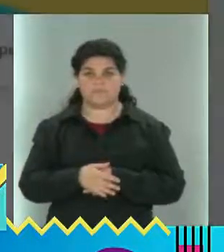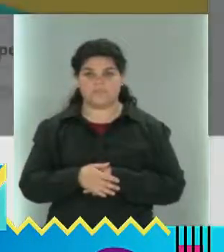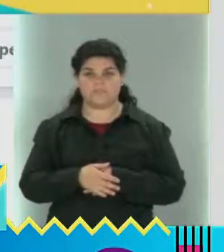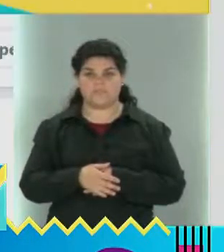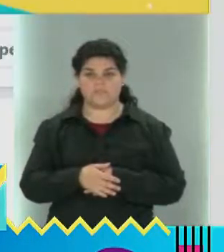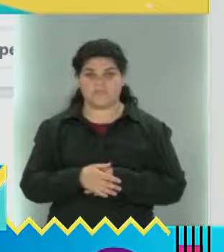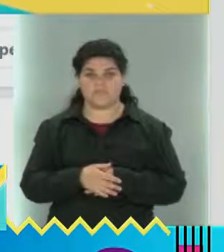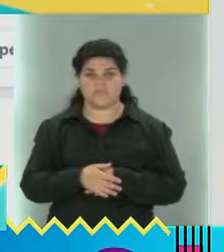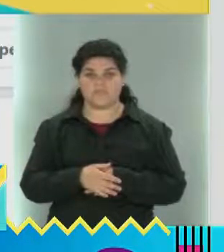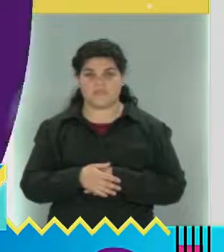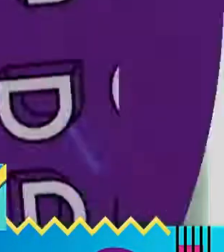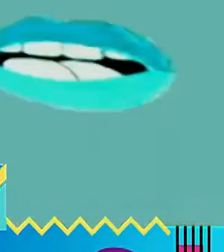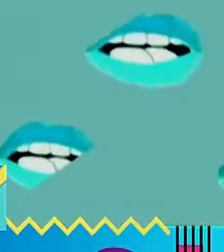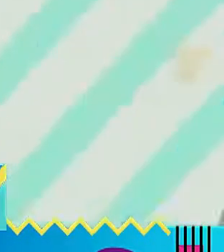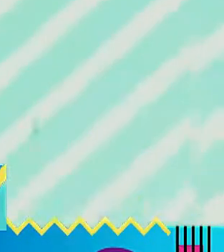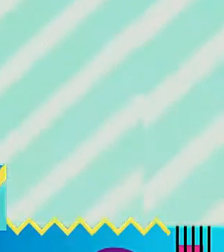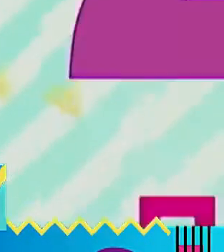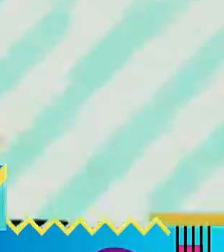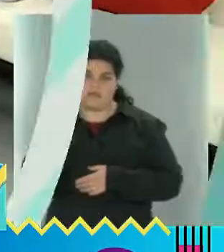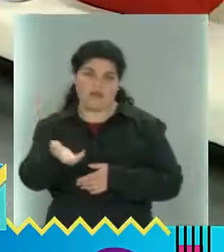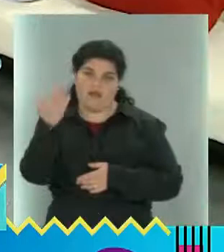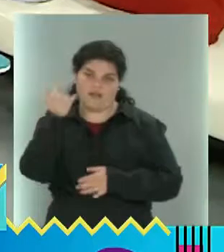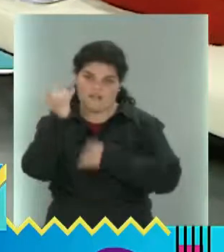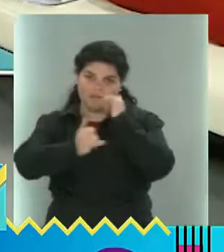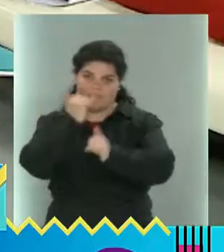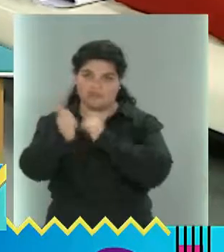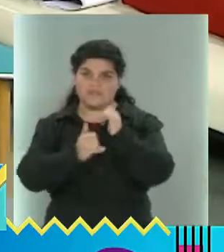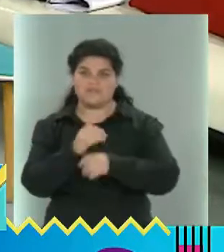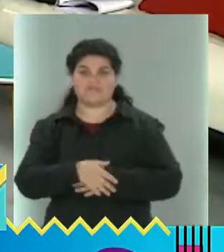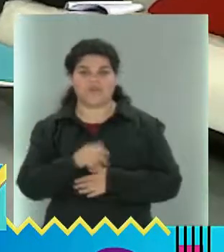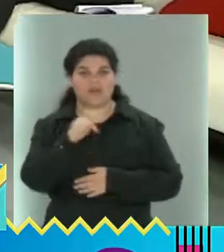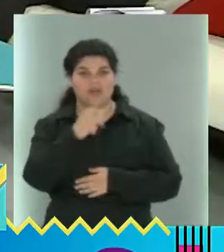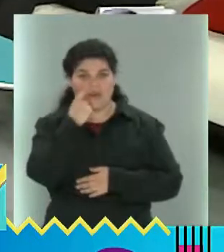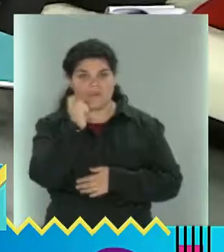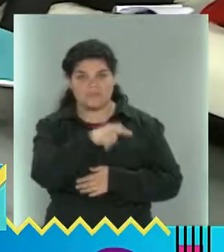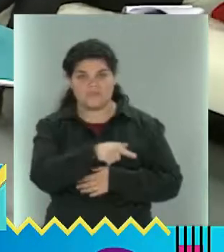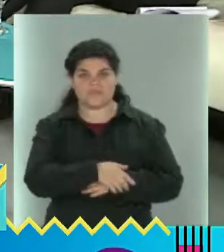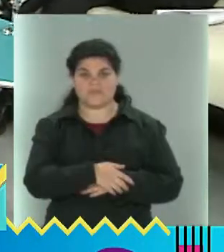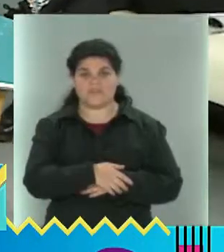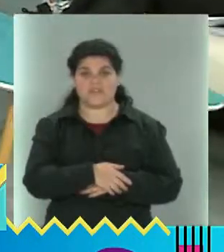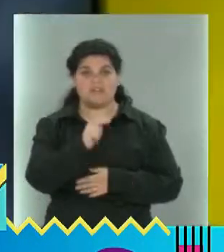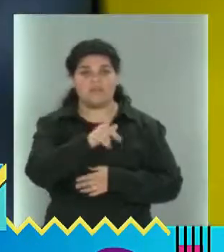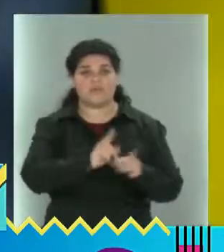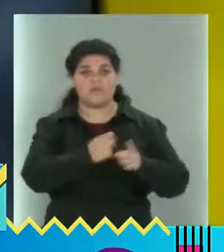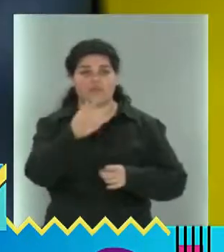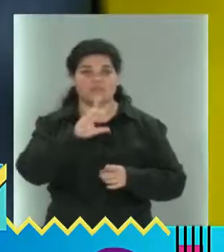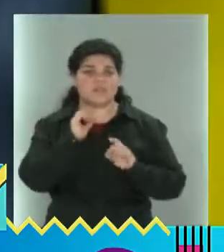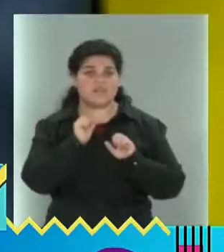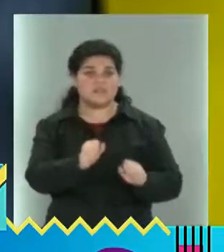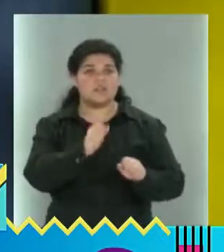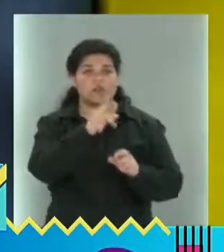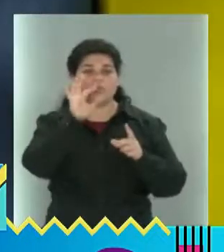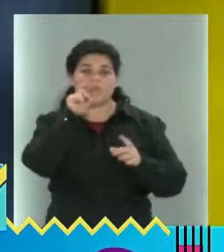Bien, la desregulación, tema que ya hemos estado tocando, por supuesto. Y ahora le toca a Emilio Viñazú, subsecretario. ¿Cuál es el tuit para